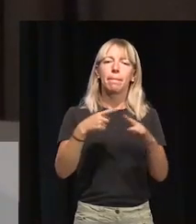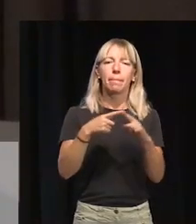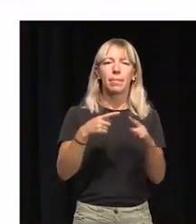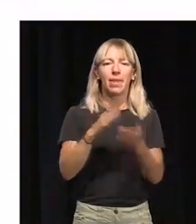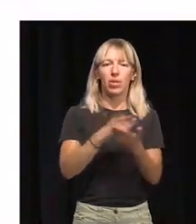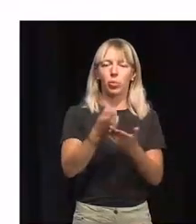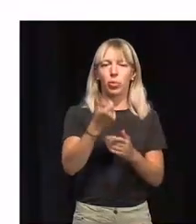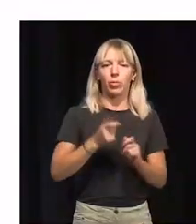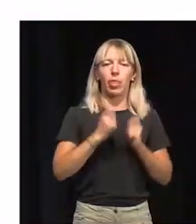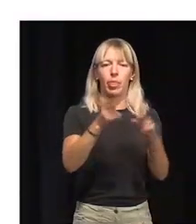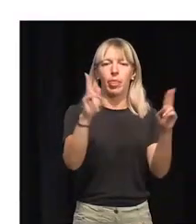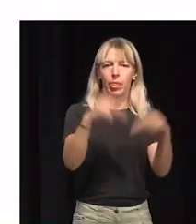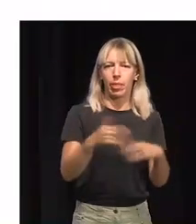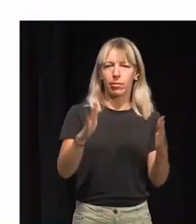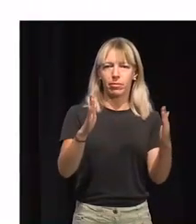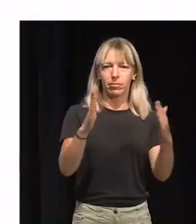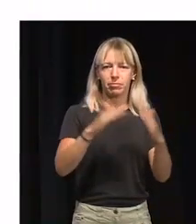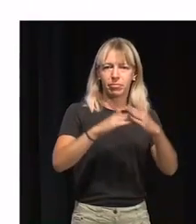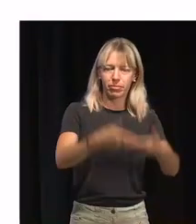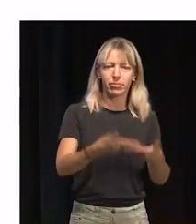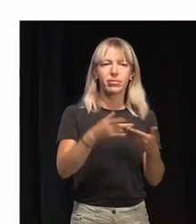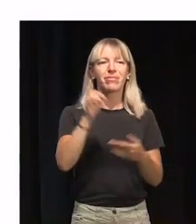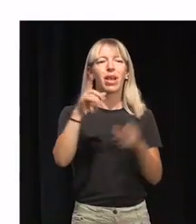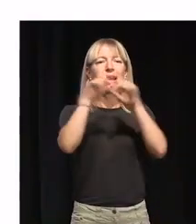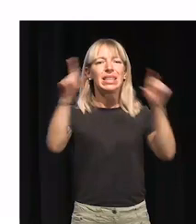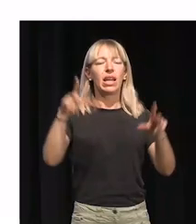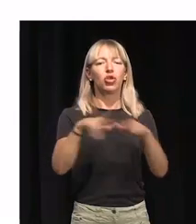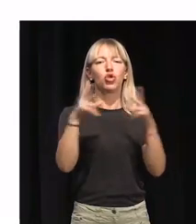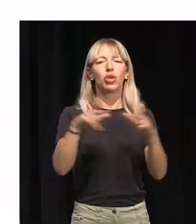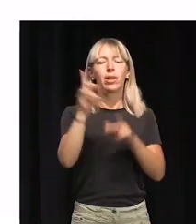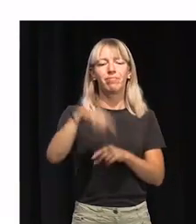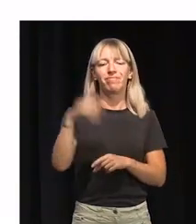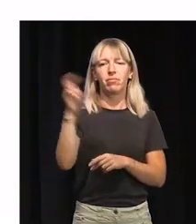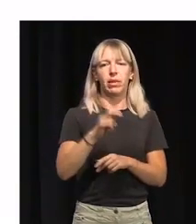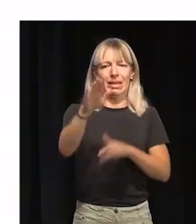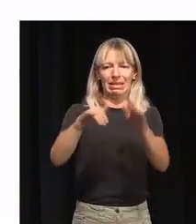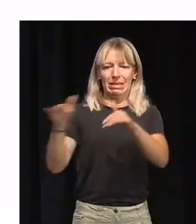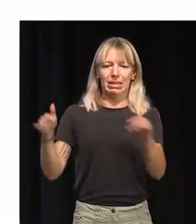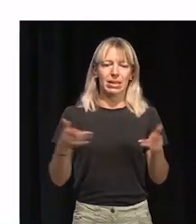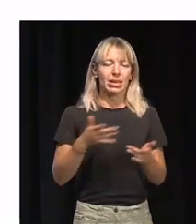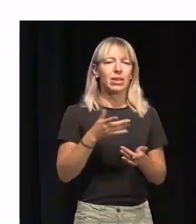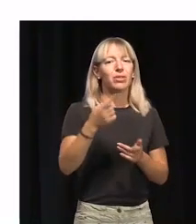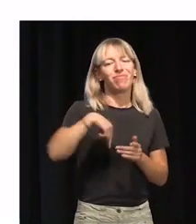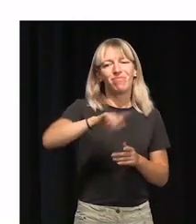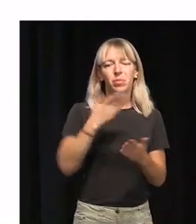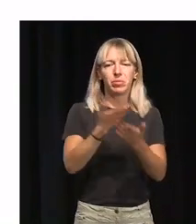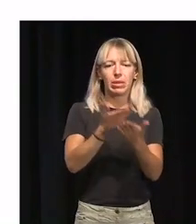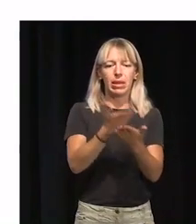eliminarlas. Pero a las entidades sociales también vinimos a haceros un llamamiento. Os